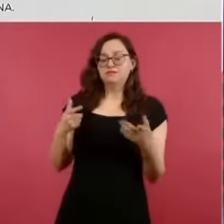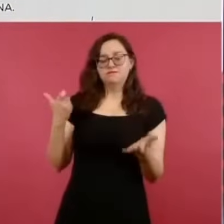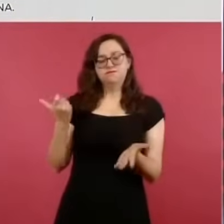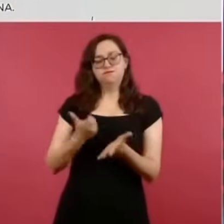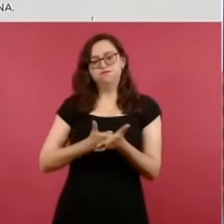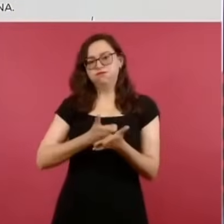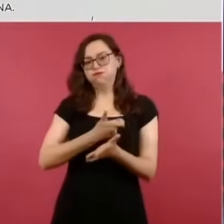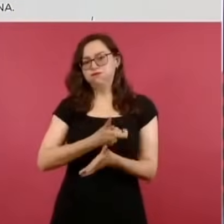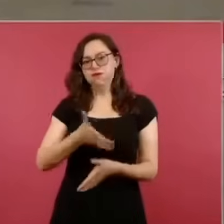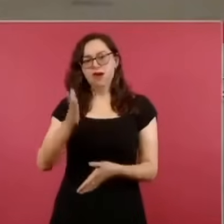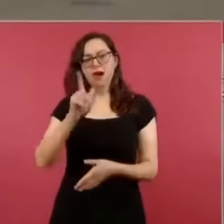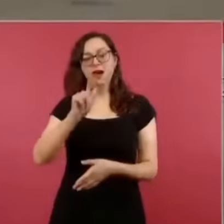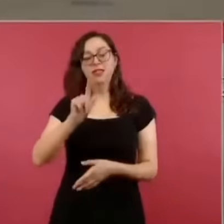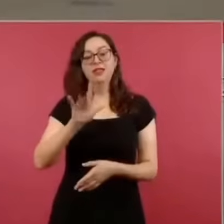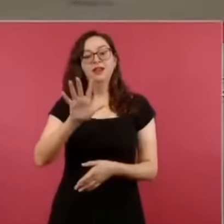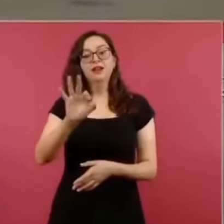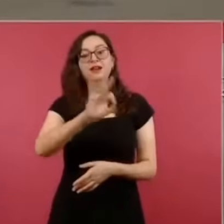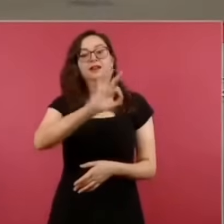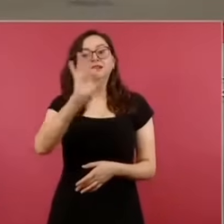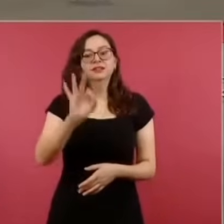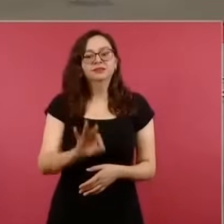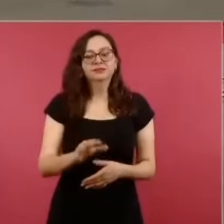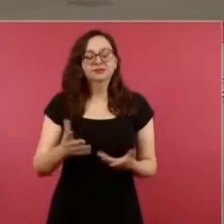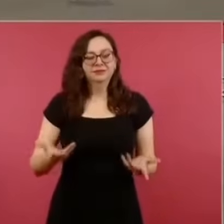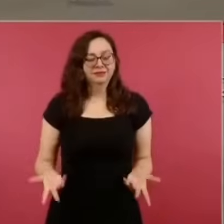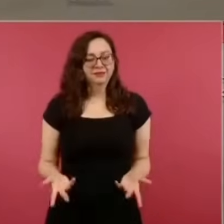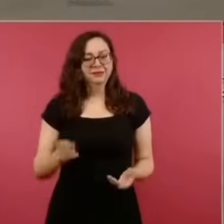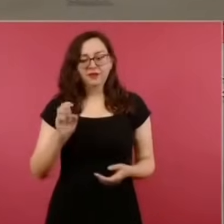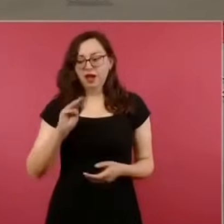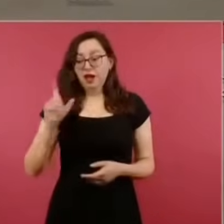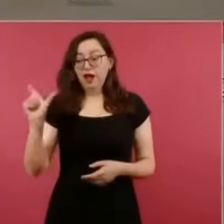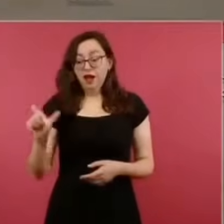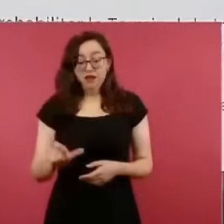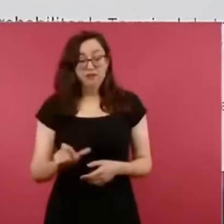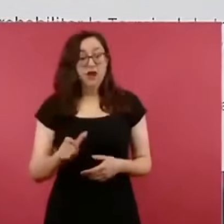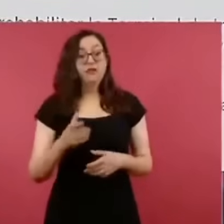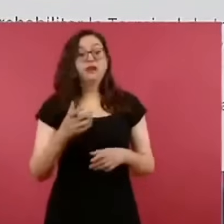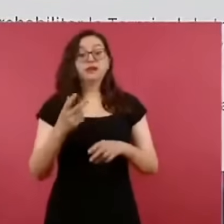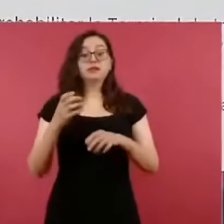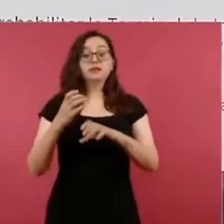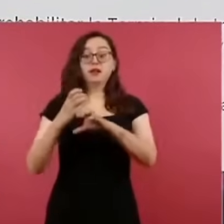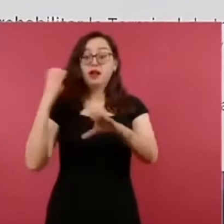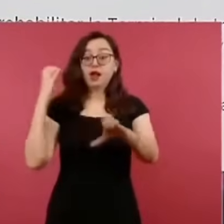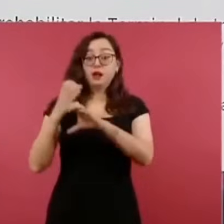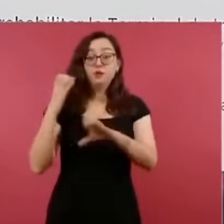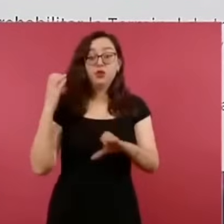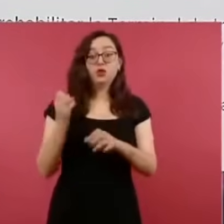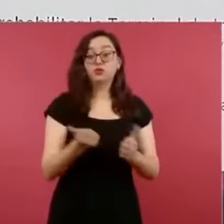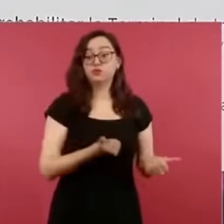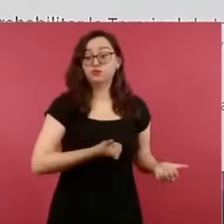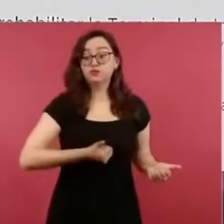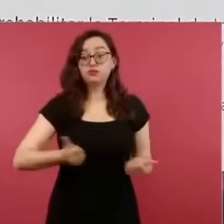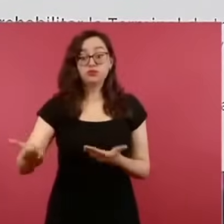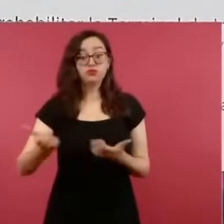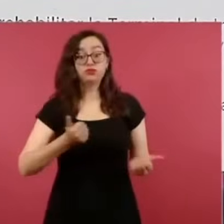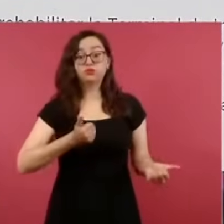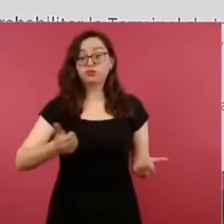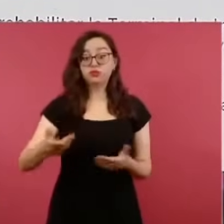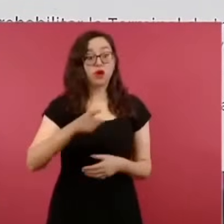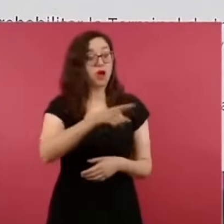internacional, Pemex les regalaba el flete, 100% del flete, es decir, subsidiábamos el